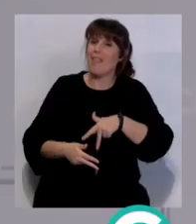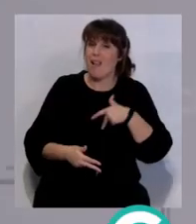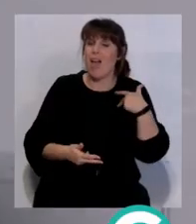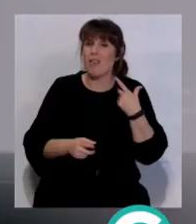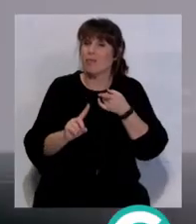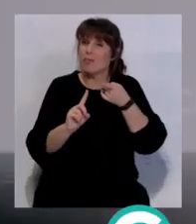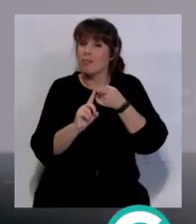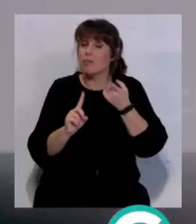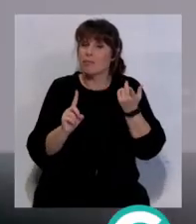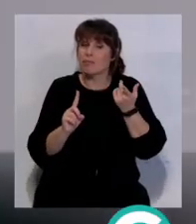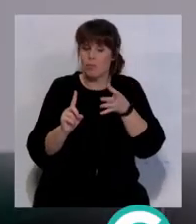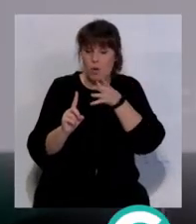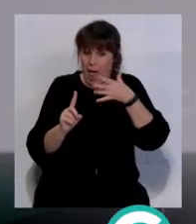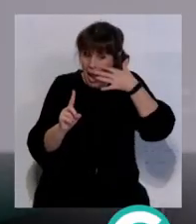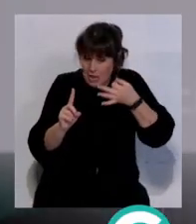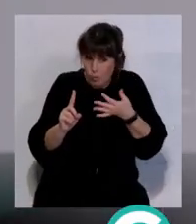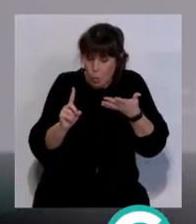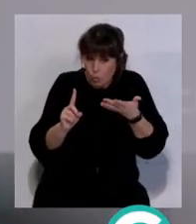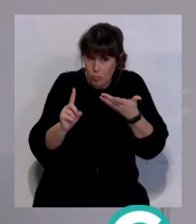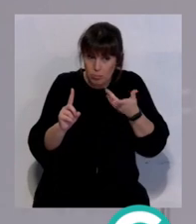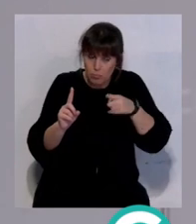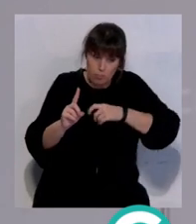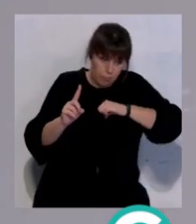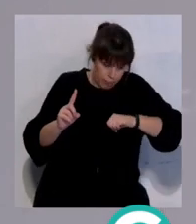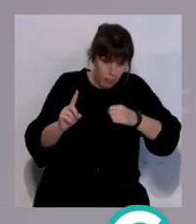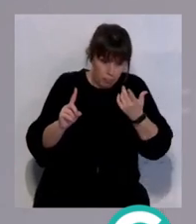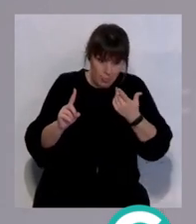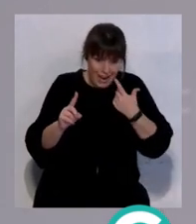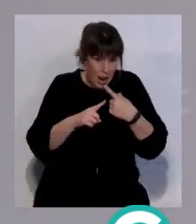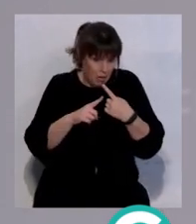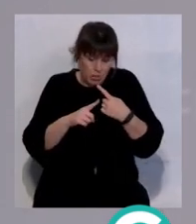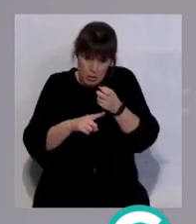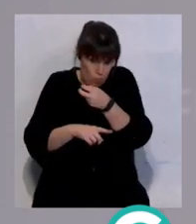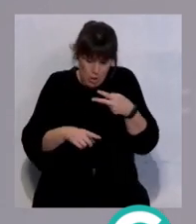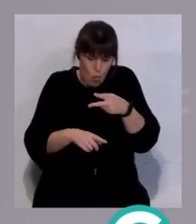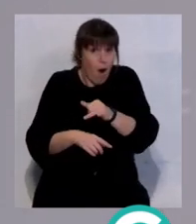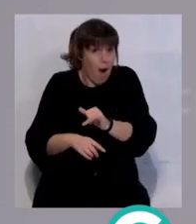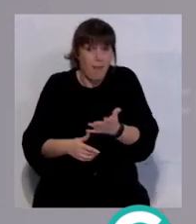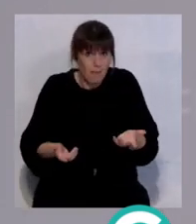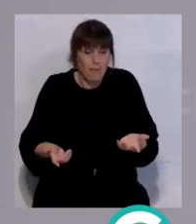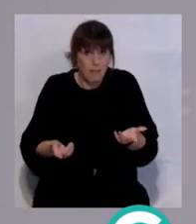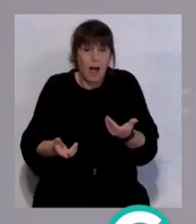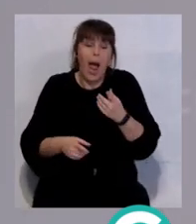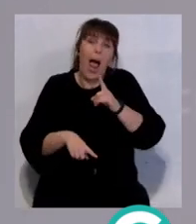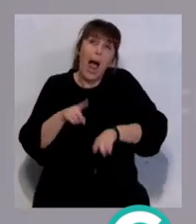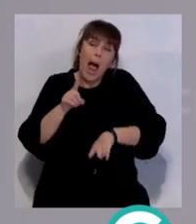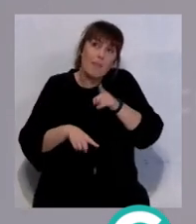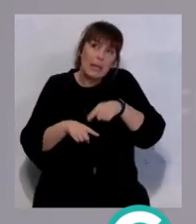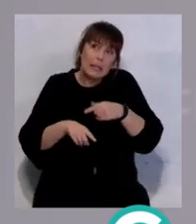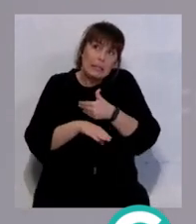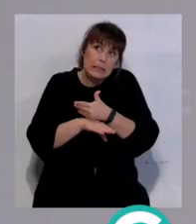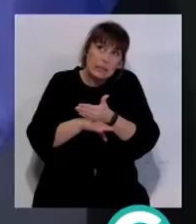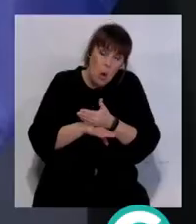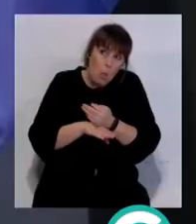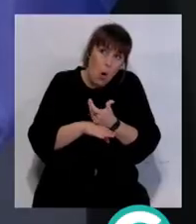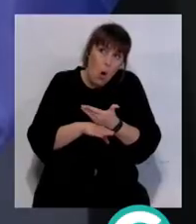y siempre desde el realismo y desde la madurez, al final las cosas tienen que salir. Y a veces tardan un poco más, a veces tardan